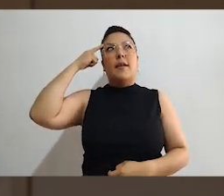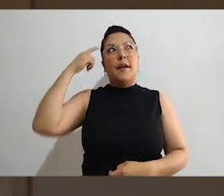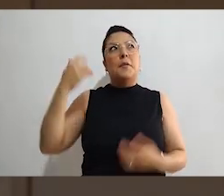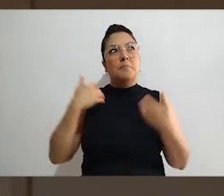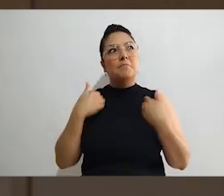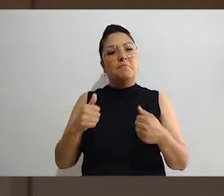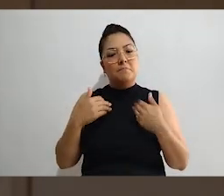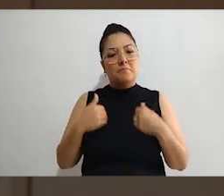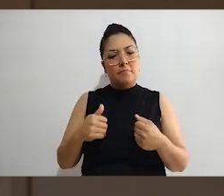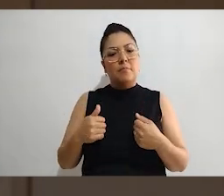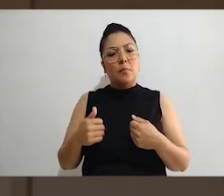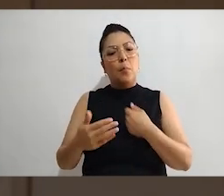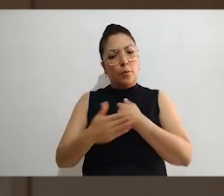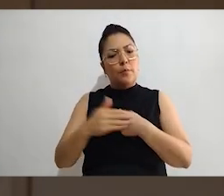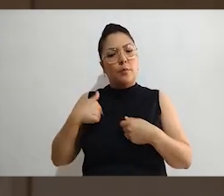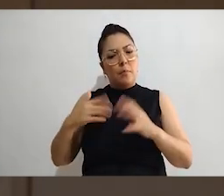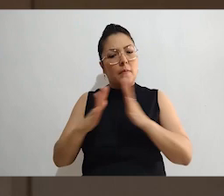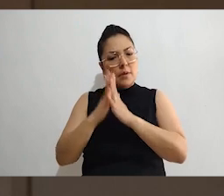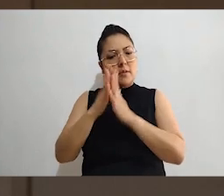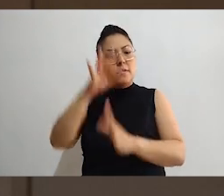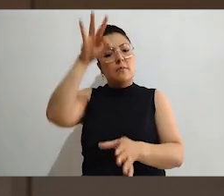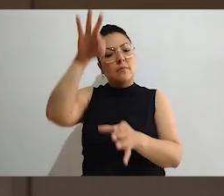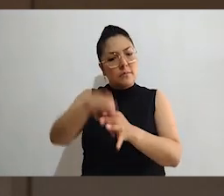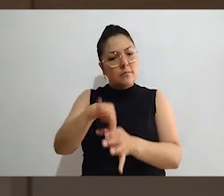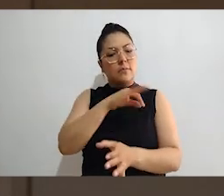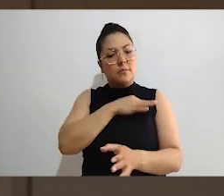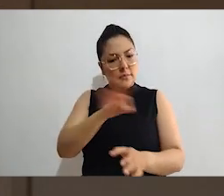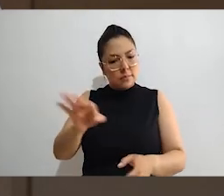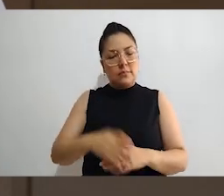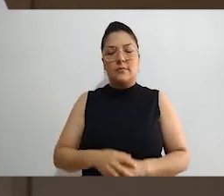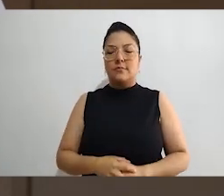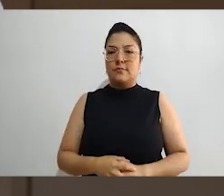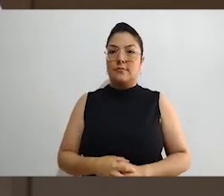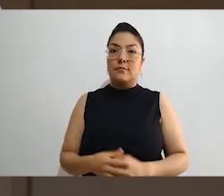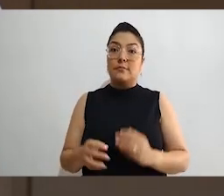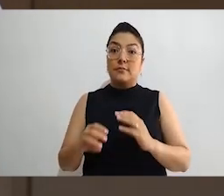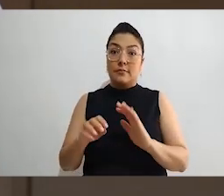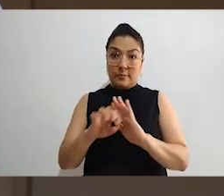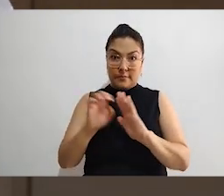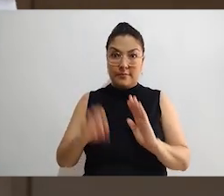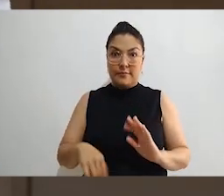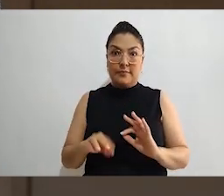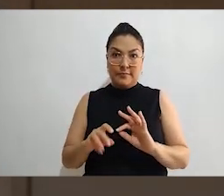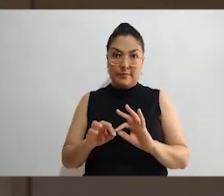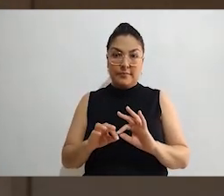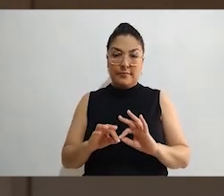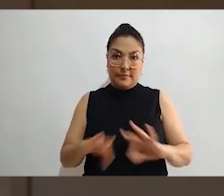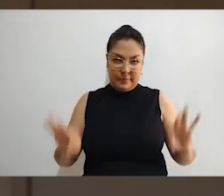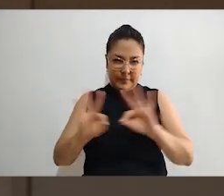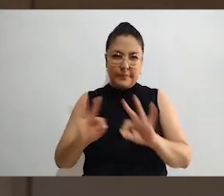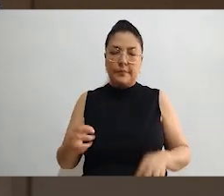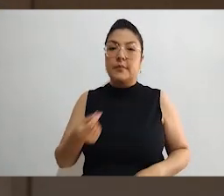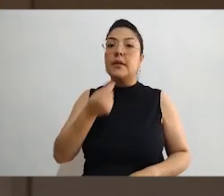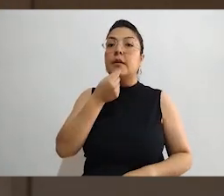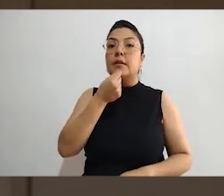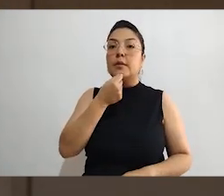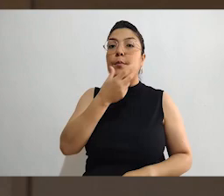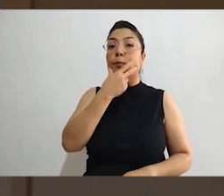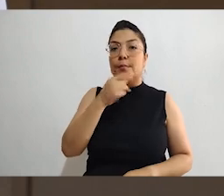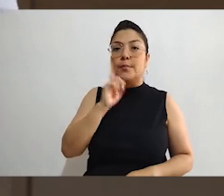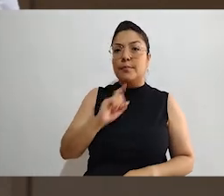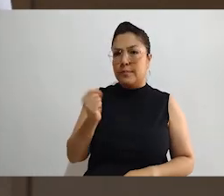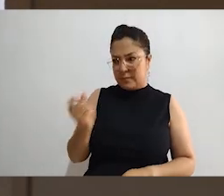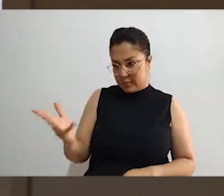hará con voto informado. Que eso es lo importante. Si una infancia está acostumbrada a